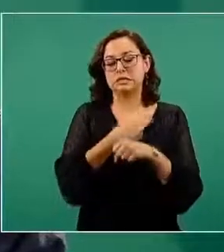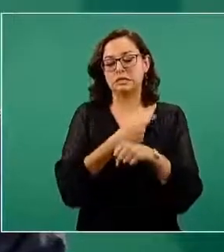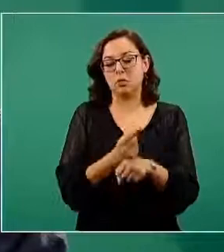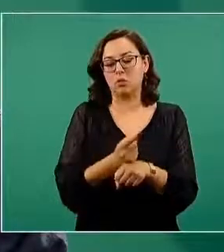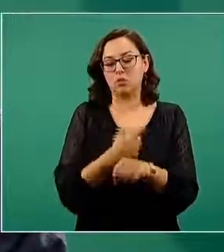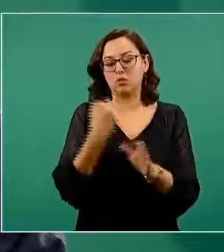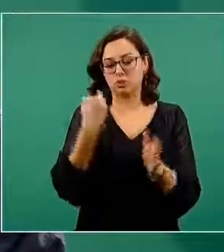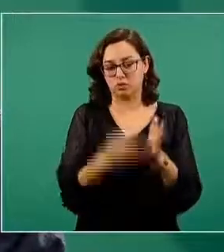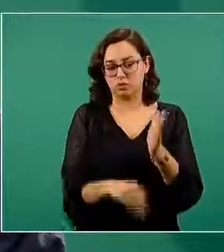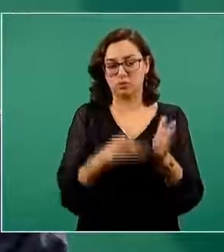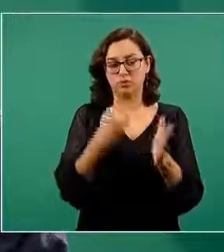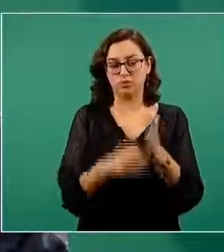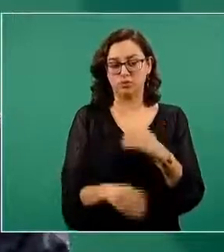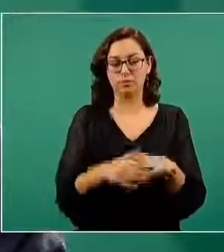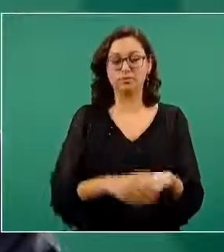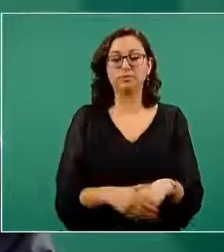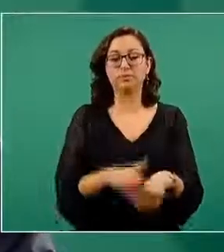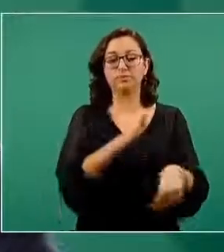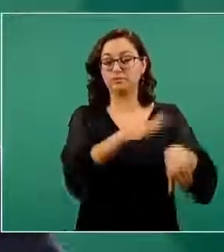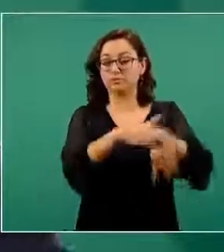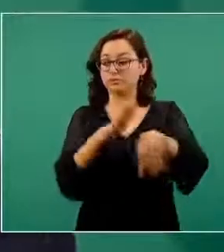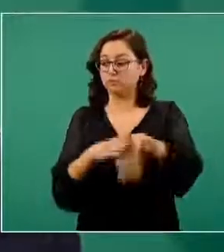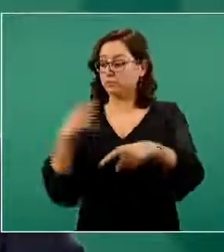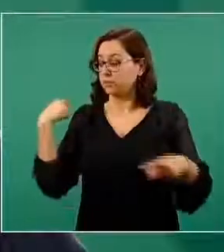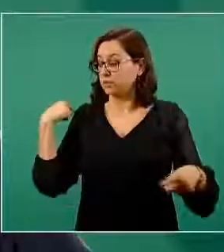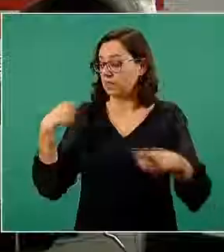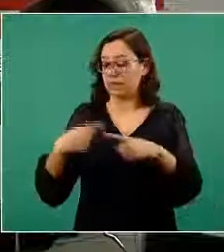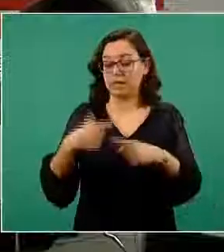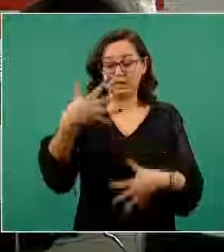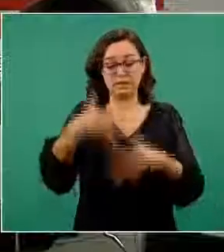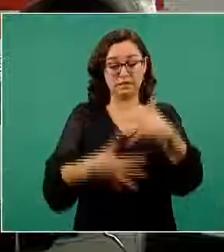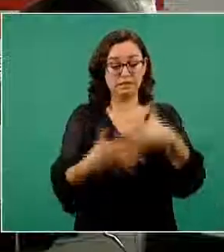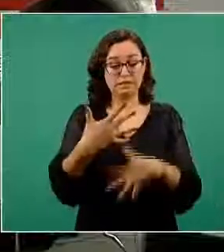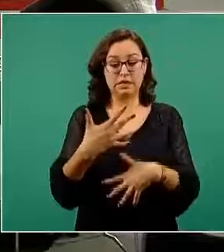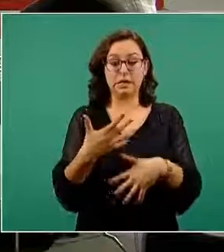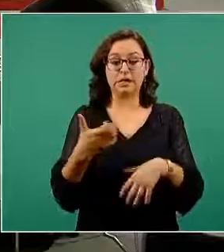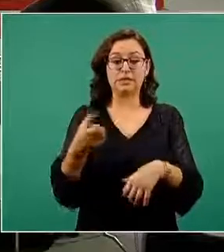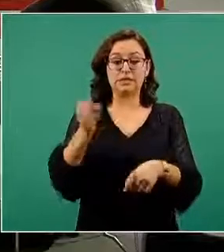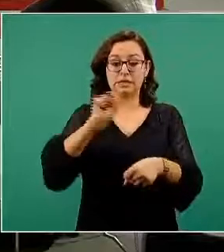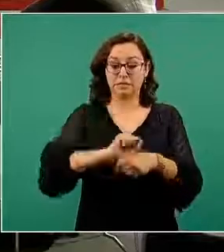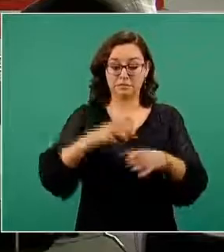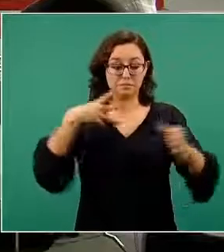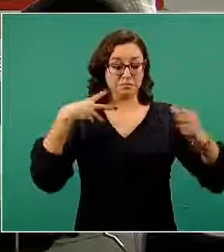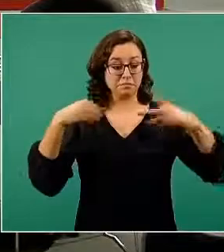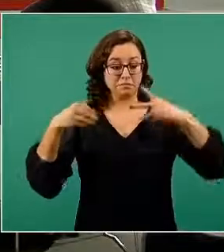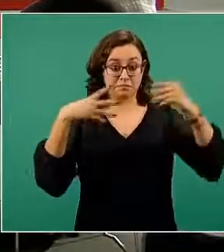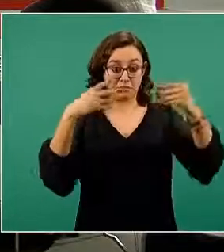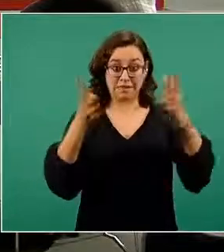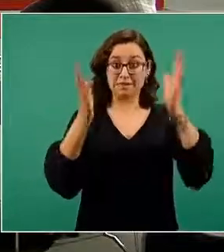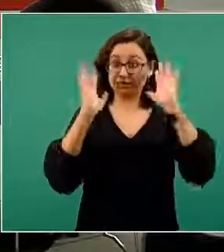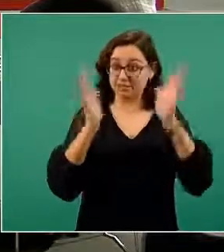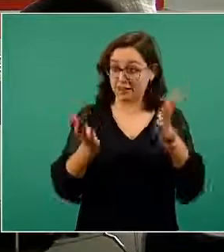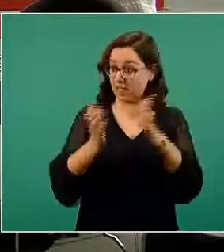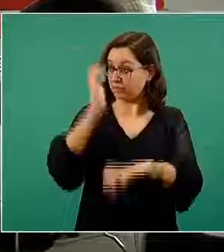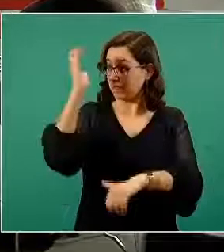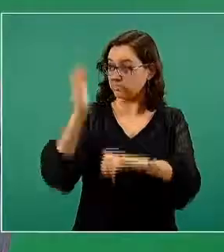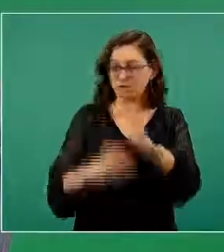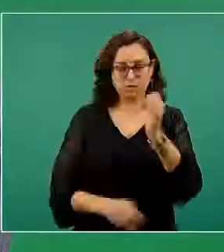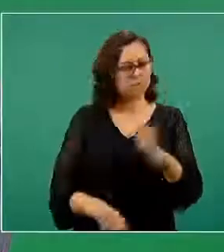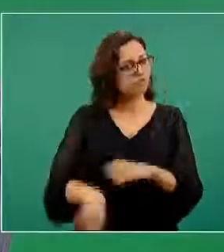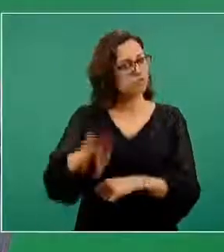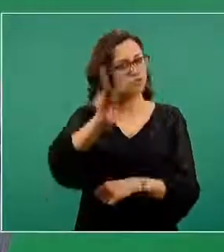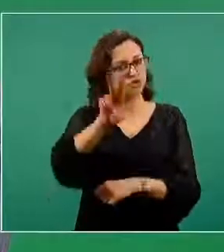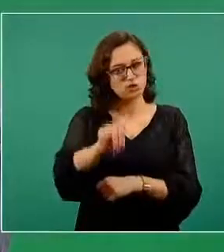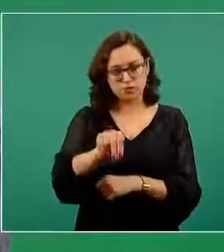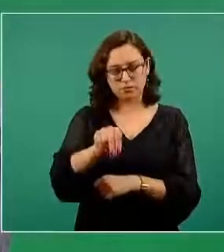población, llevamos 15 semanas de reducción de la epidemia, no se ha terminado. Cuando eso ocurra, no lo duden, lo